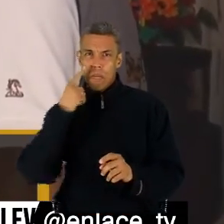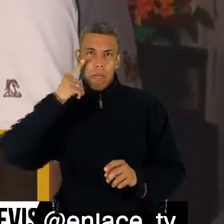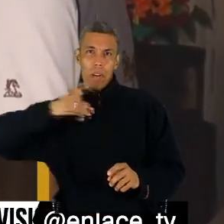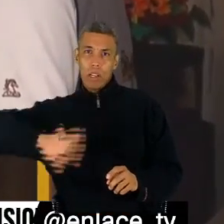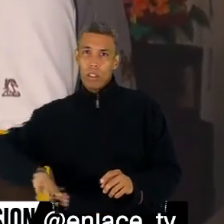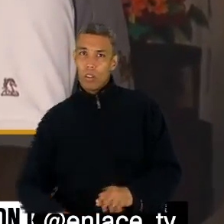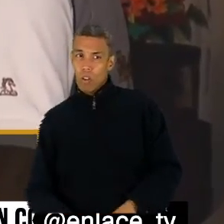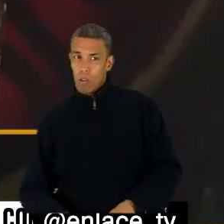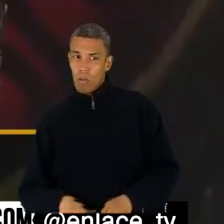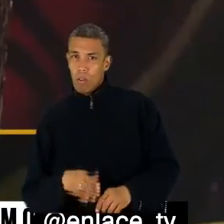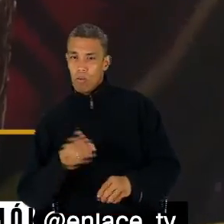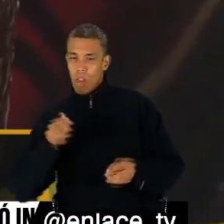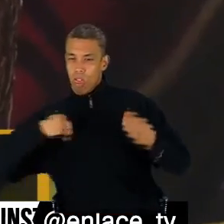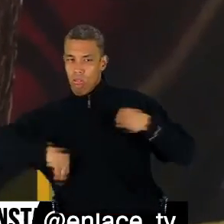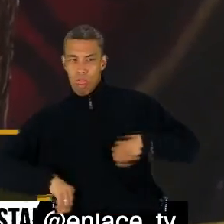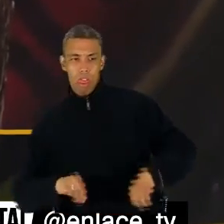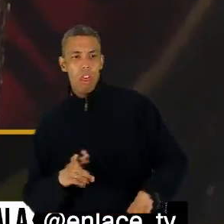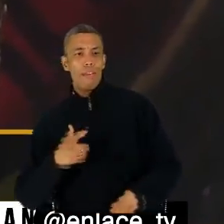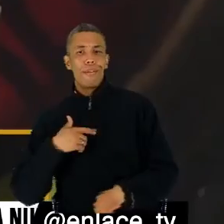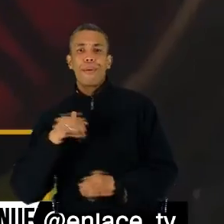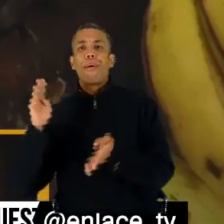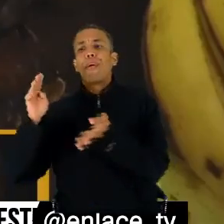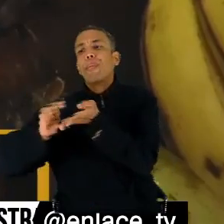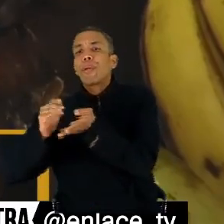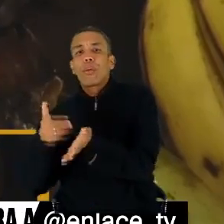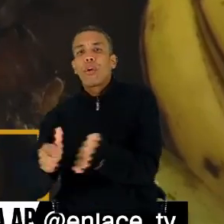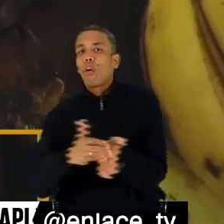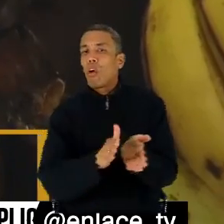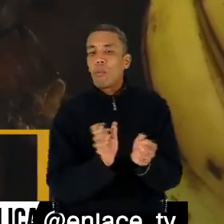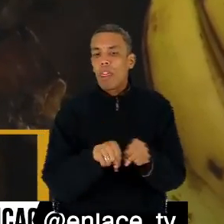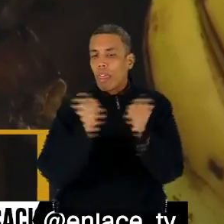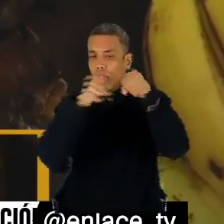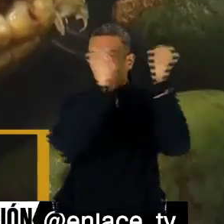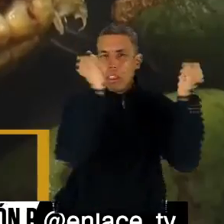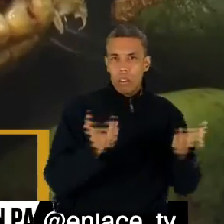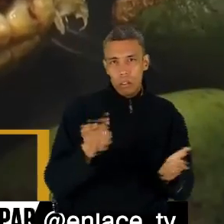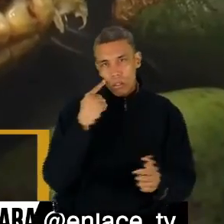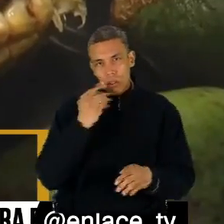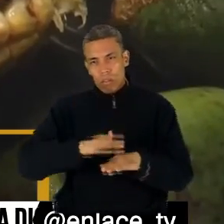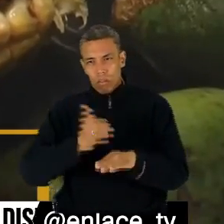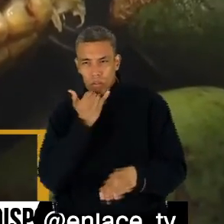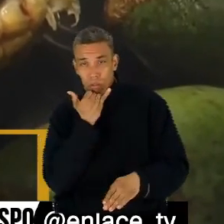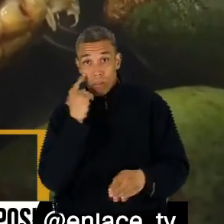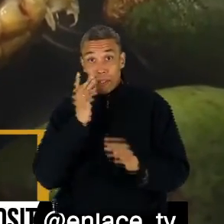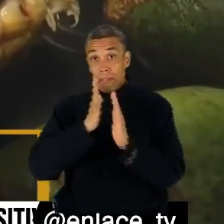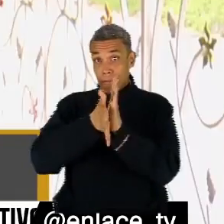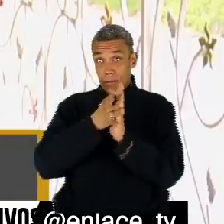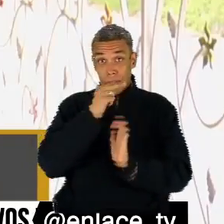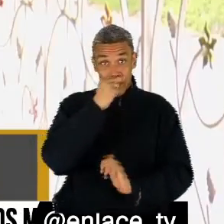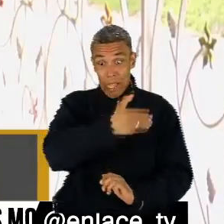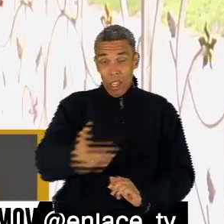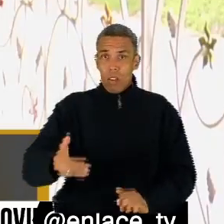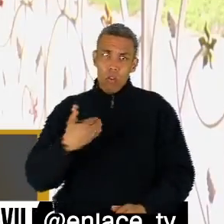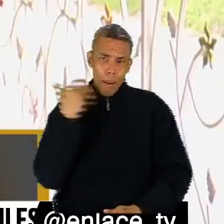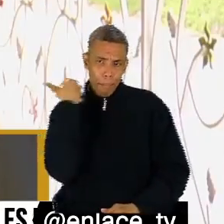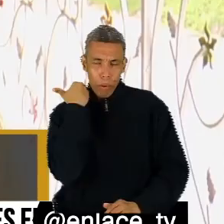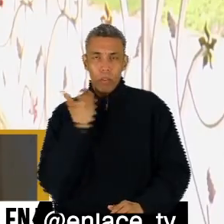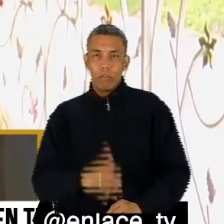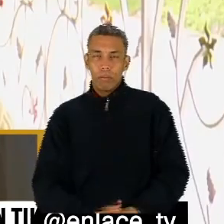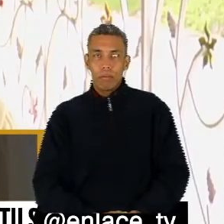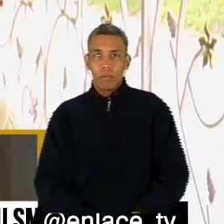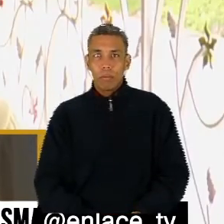que no se compadece de los recursos que entrega la nación para atender esta población vulnerable con los alimentos que sirven a los más pequeños. Pero los alimentos